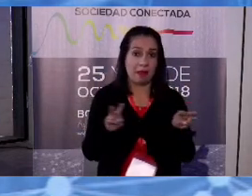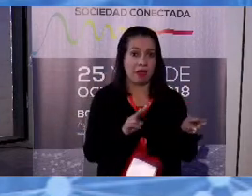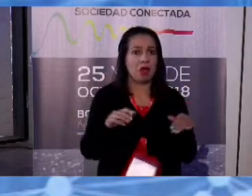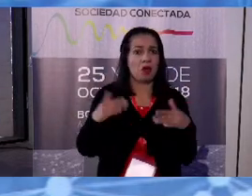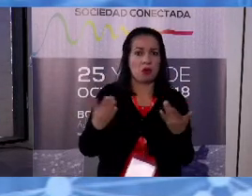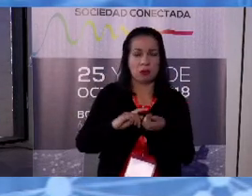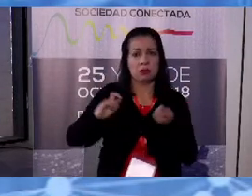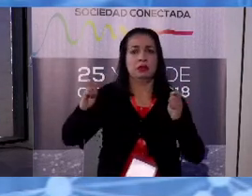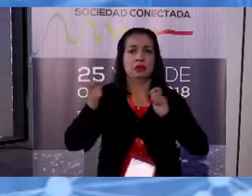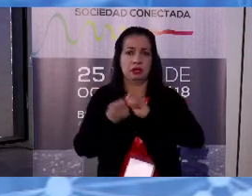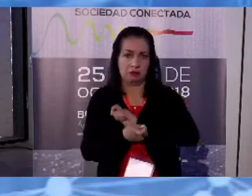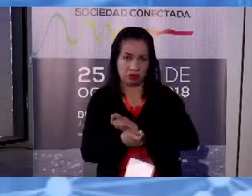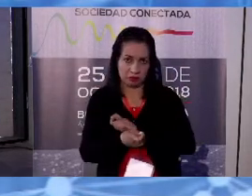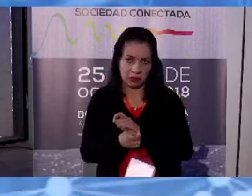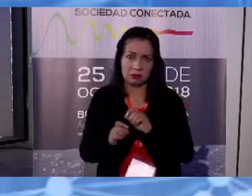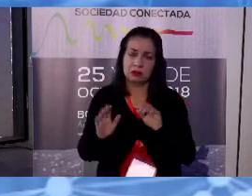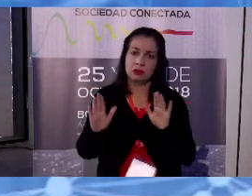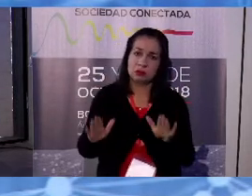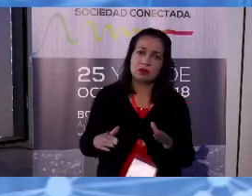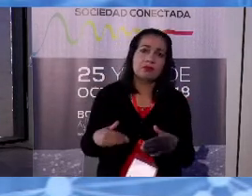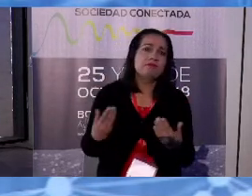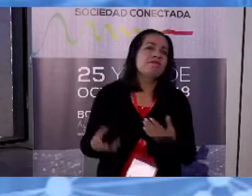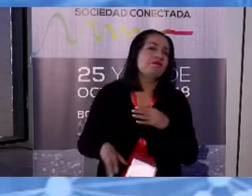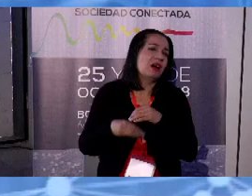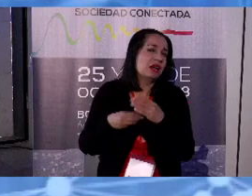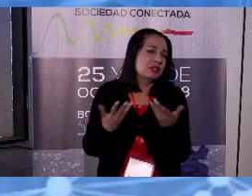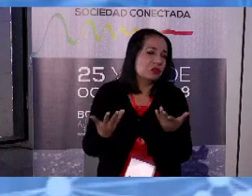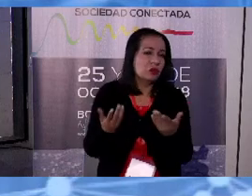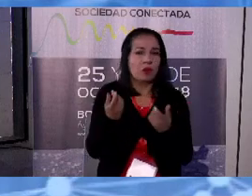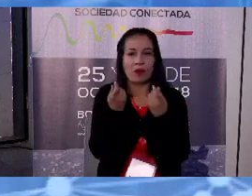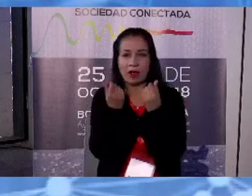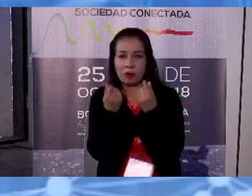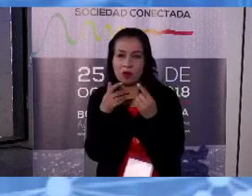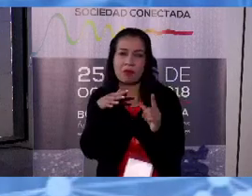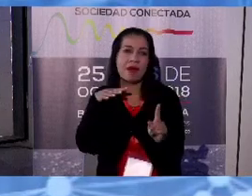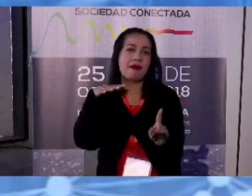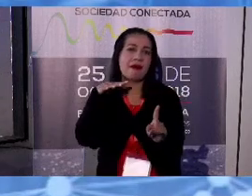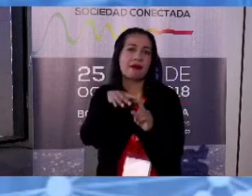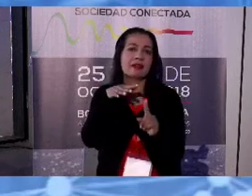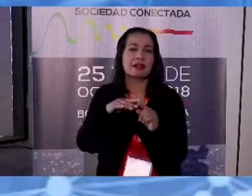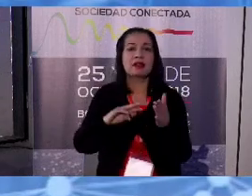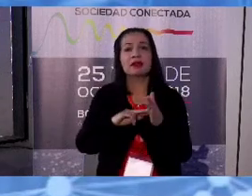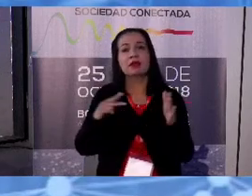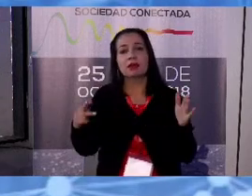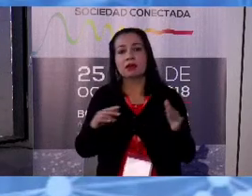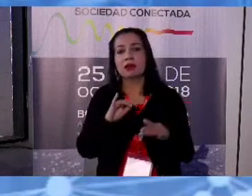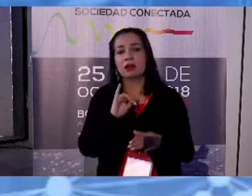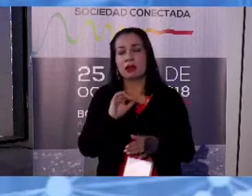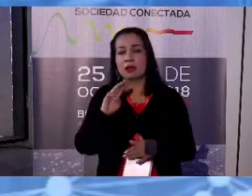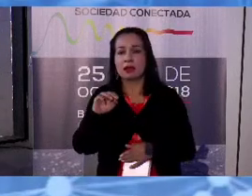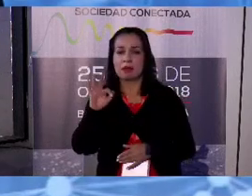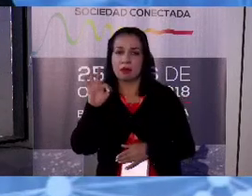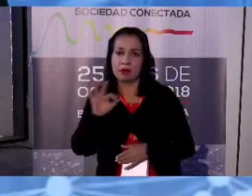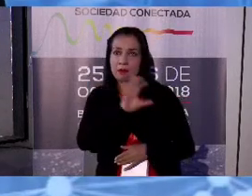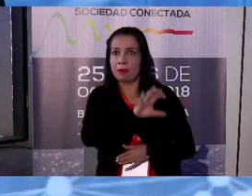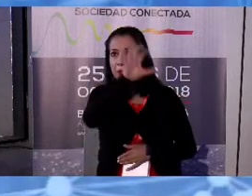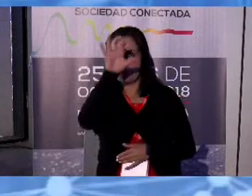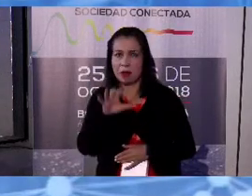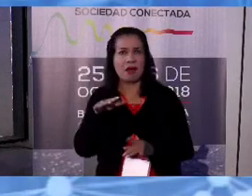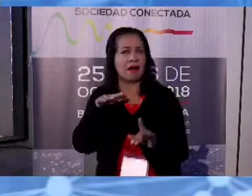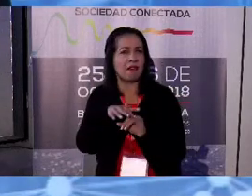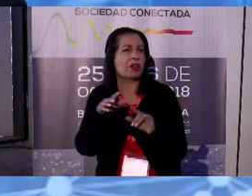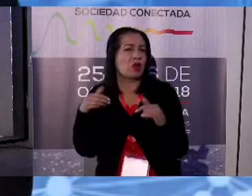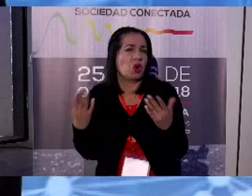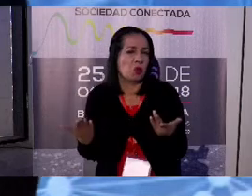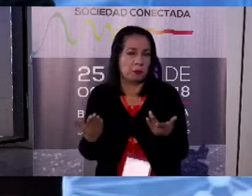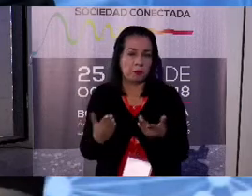transformación y los y los las implicaciones económicas que tienen las tecnologías imt sobre los países tal vez aquí detenerme un